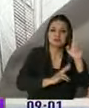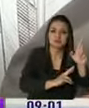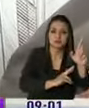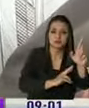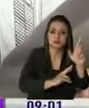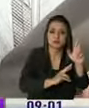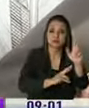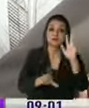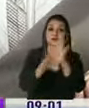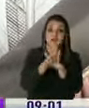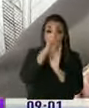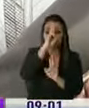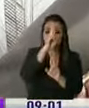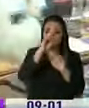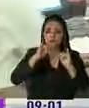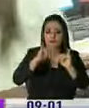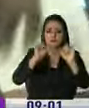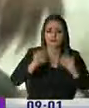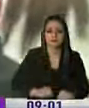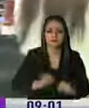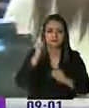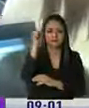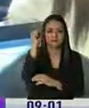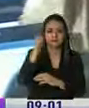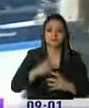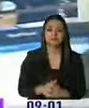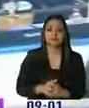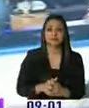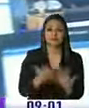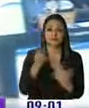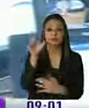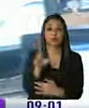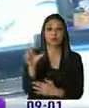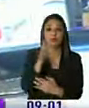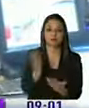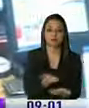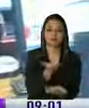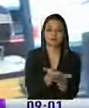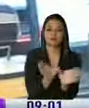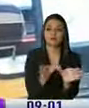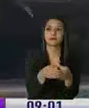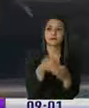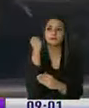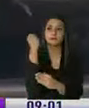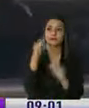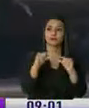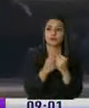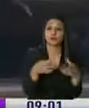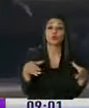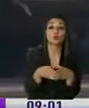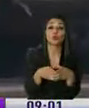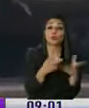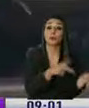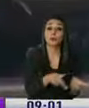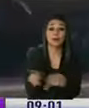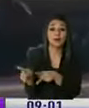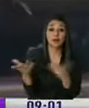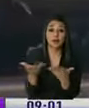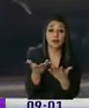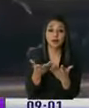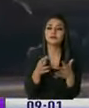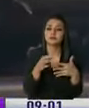sea atentatorio ni violación de derechos. Para este lunes se espera llegue el proyecto a la Comisión de Derechos Colectivos, donde se tiene previsto establecer